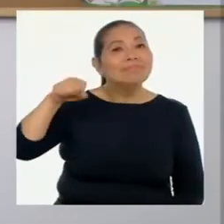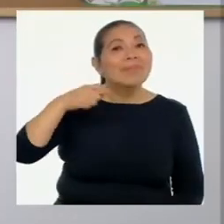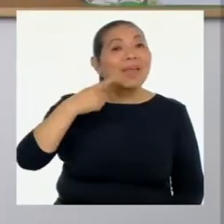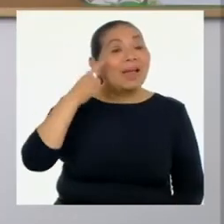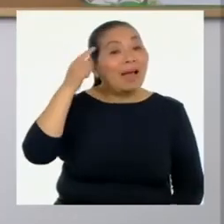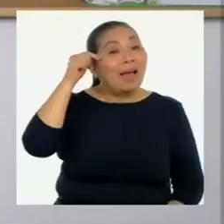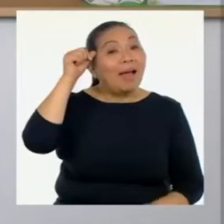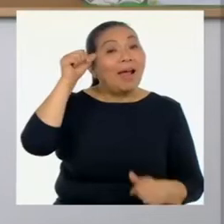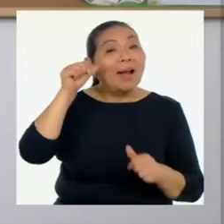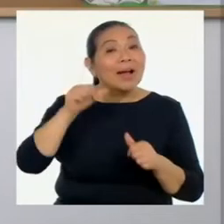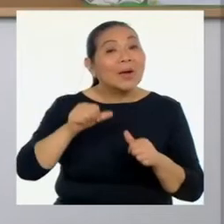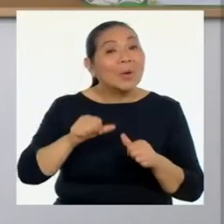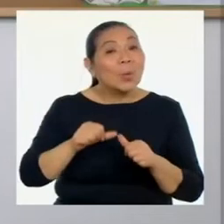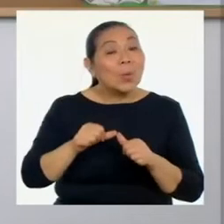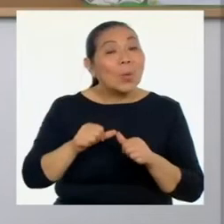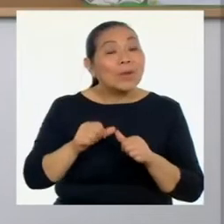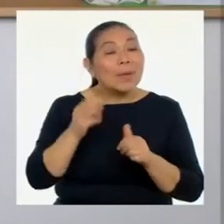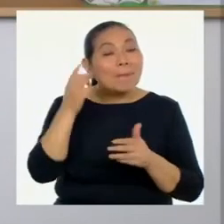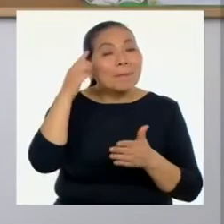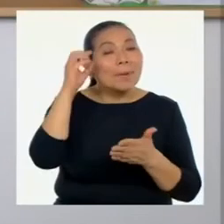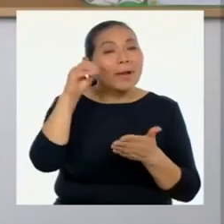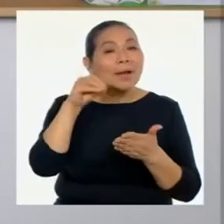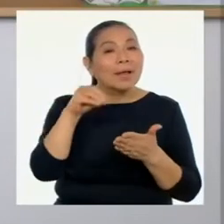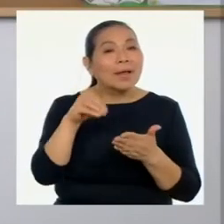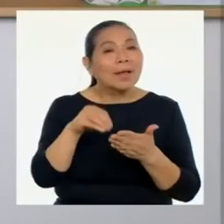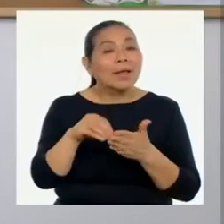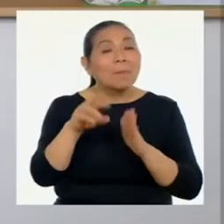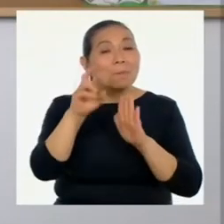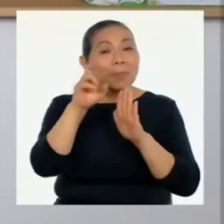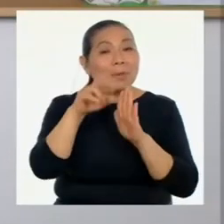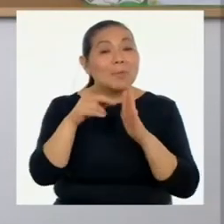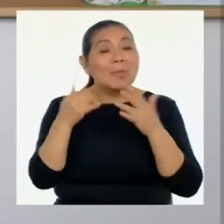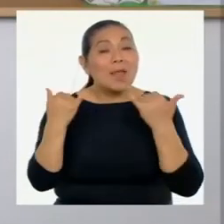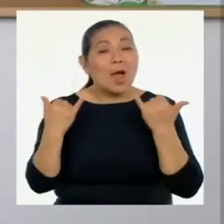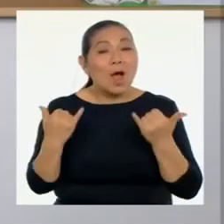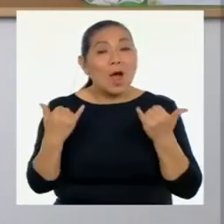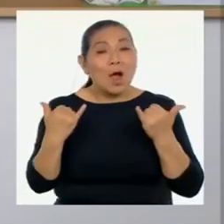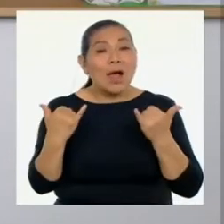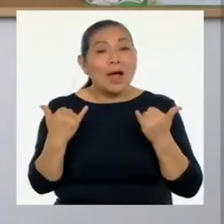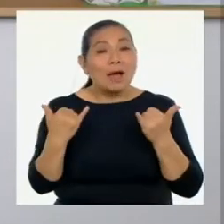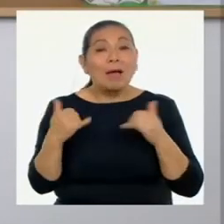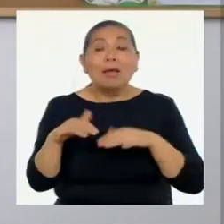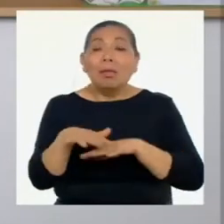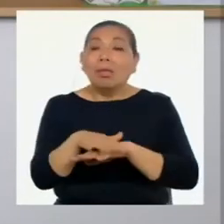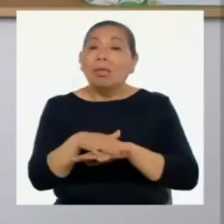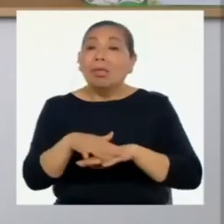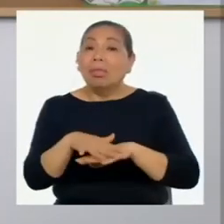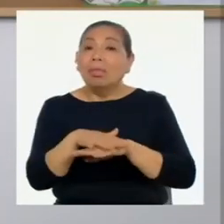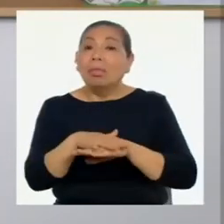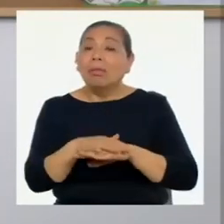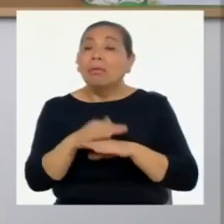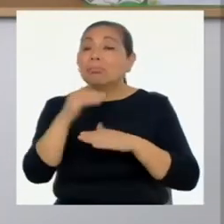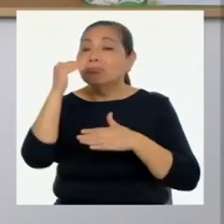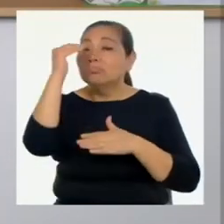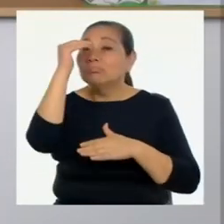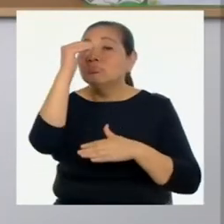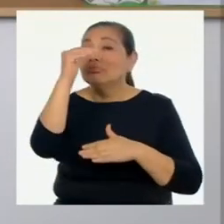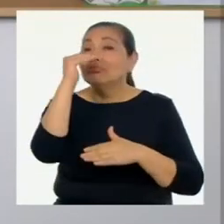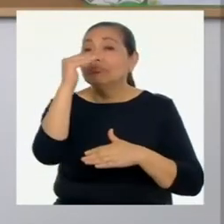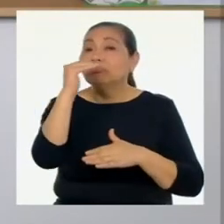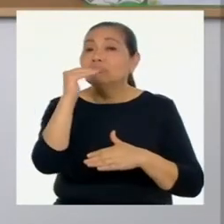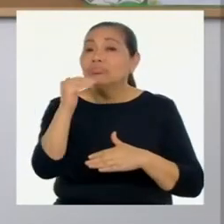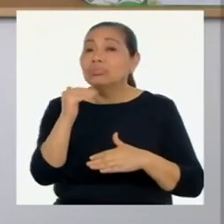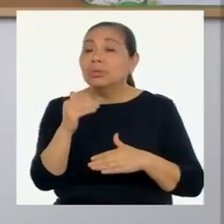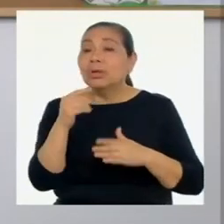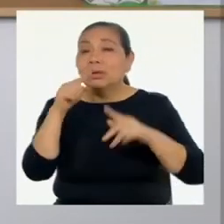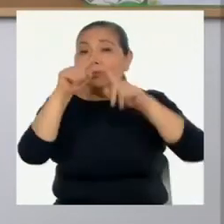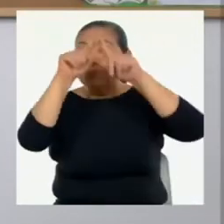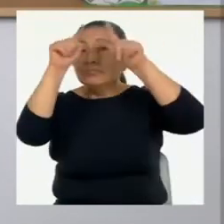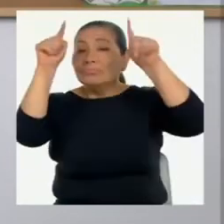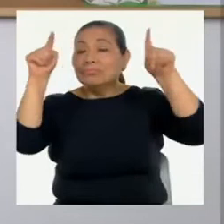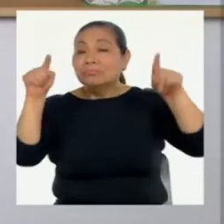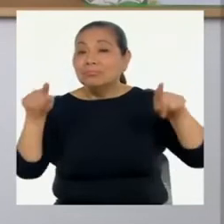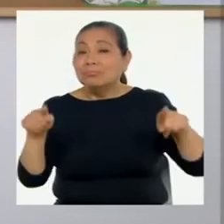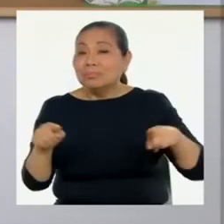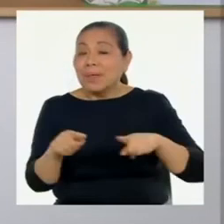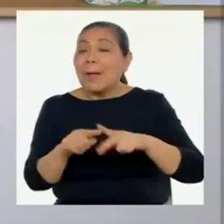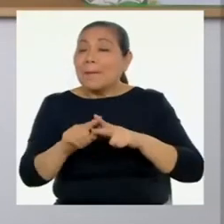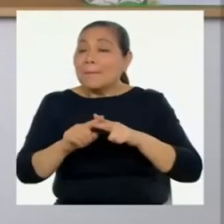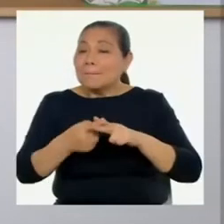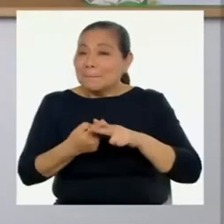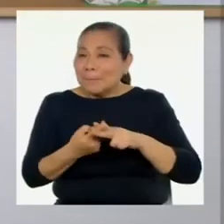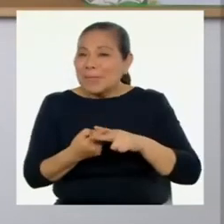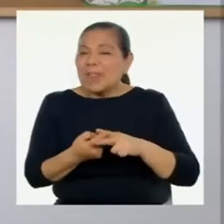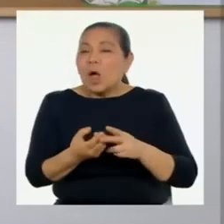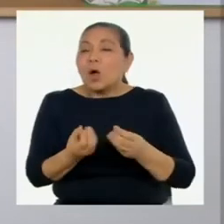Yanira. Recordemos que el propósito de nuestro programa de hoy es planificar y textualizar nuestro afiche. Así